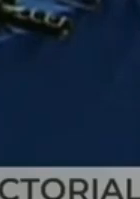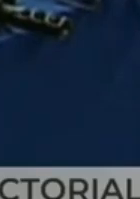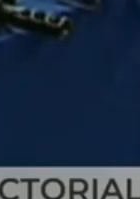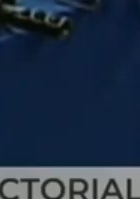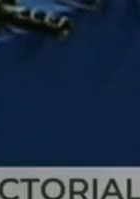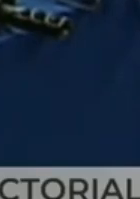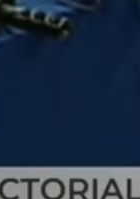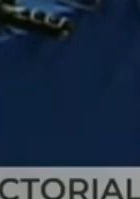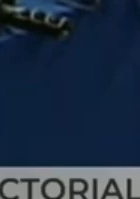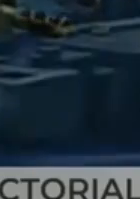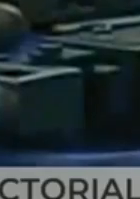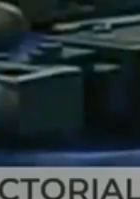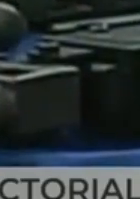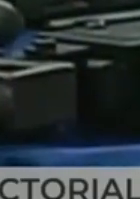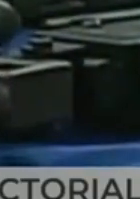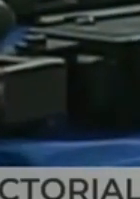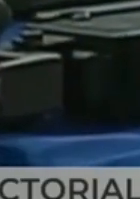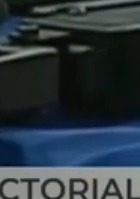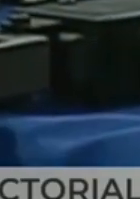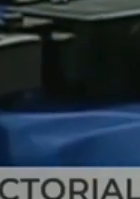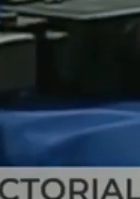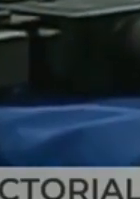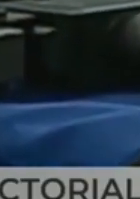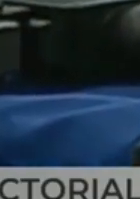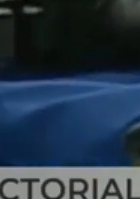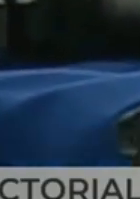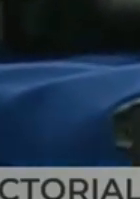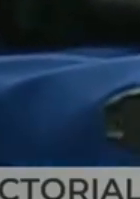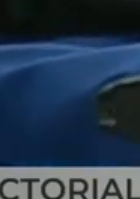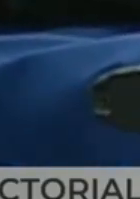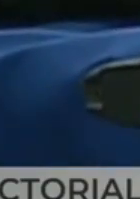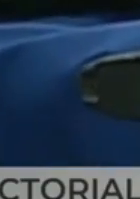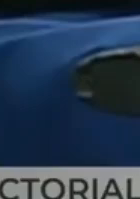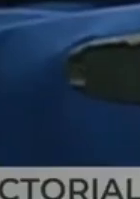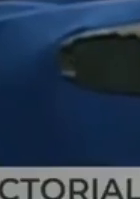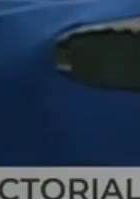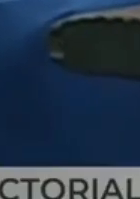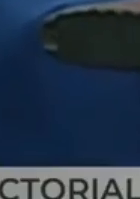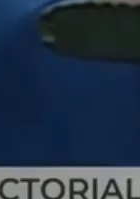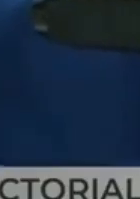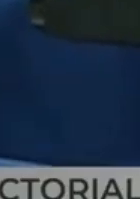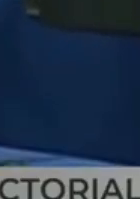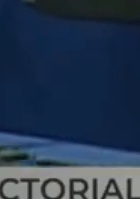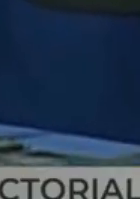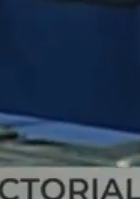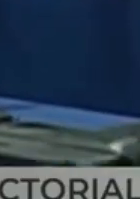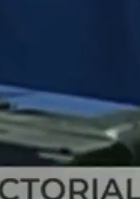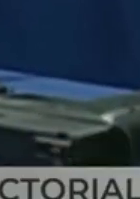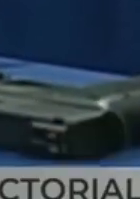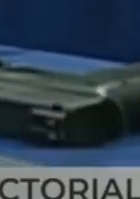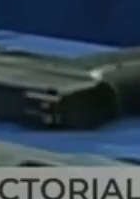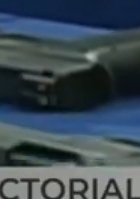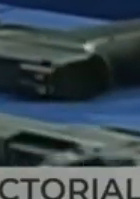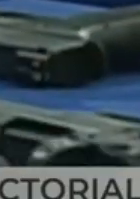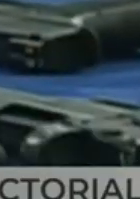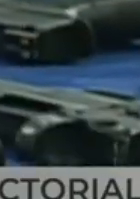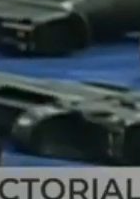normales, entre comillas. A nosotros nos llega la información y comenzó un trabajo de inteligencia, embarques muy